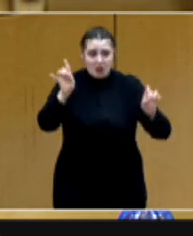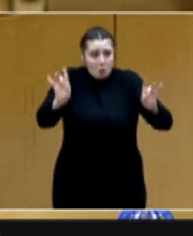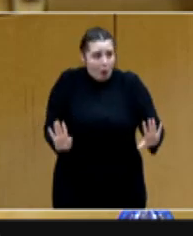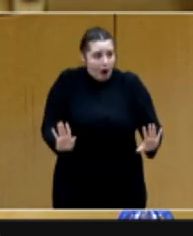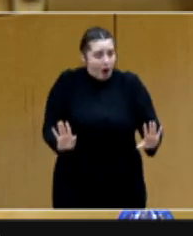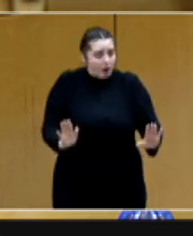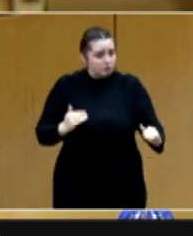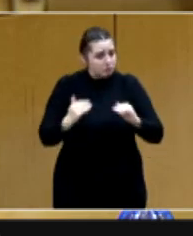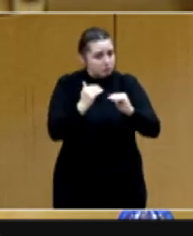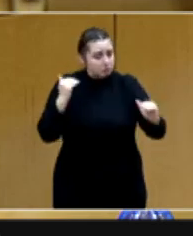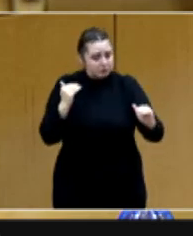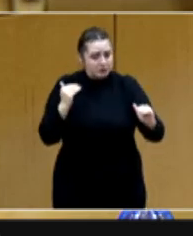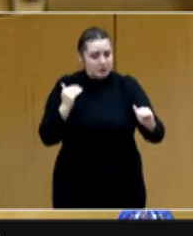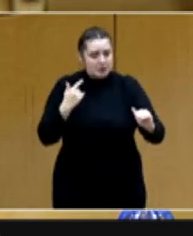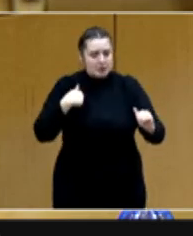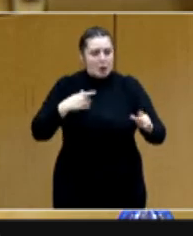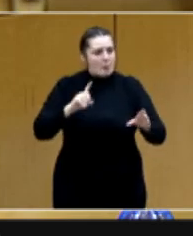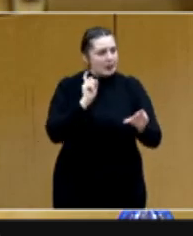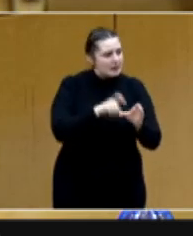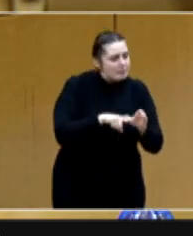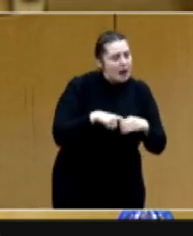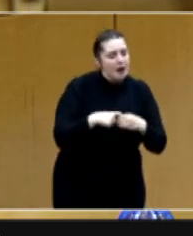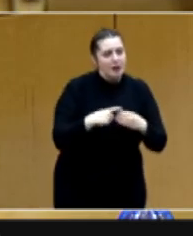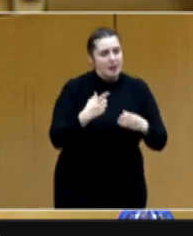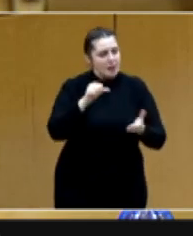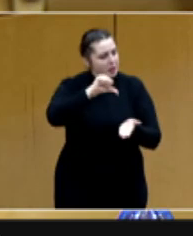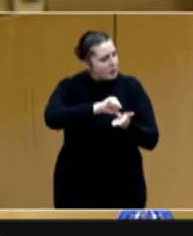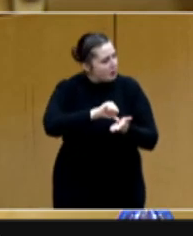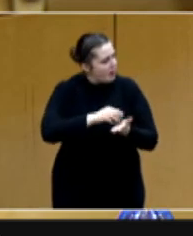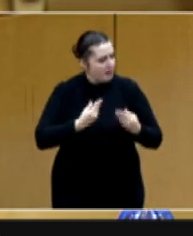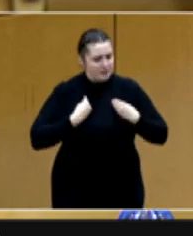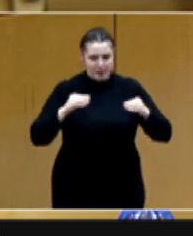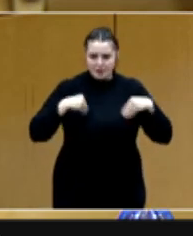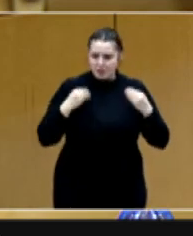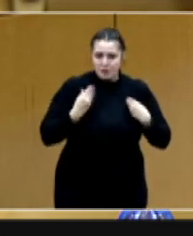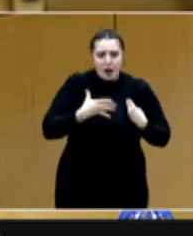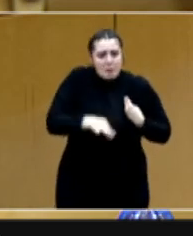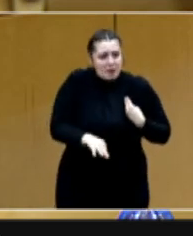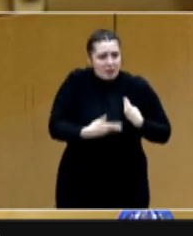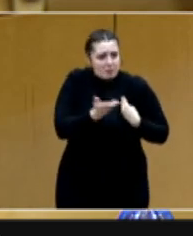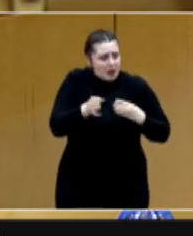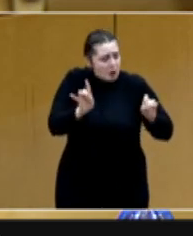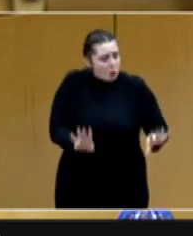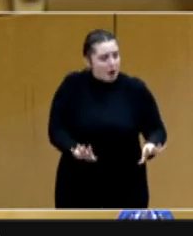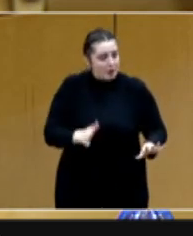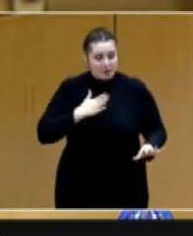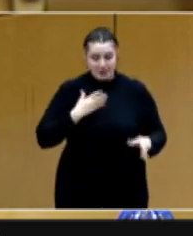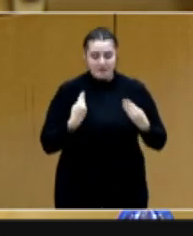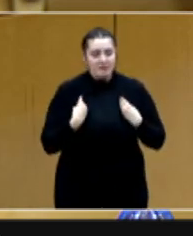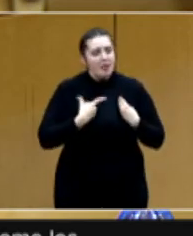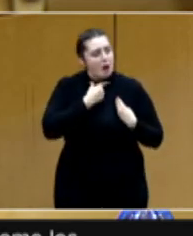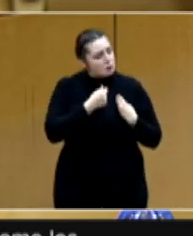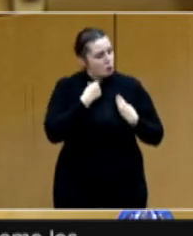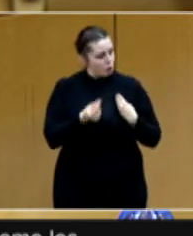de nuestra ciudad y disfrutar de nuestra vida me gusta mi vida